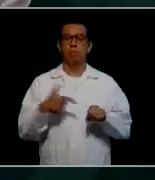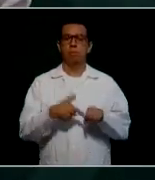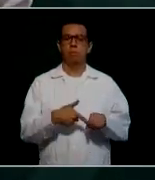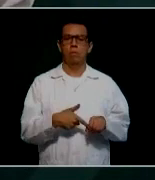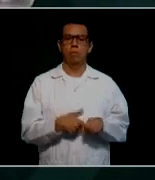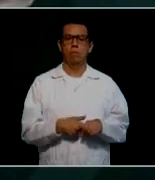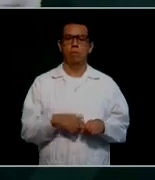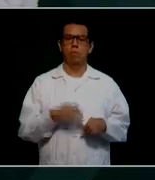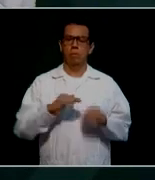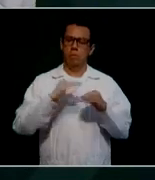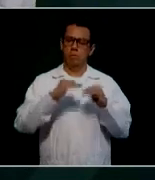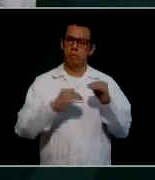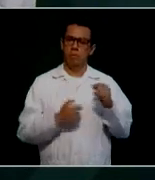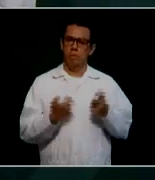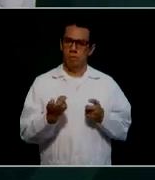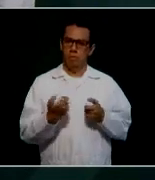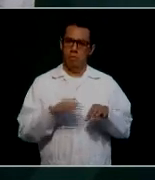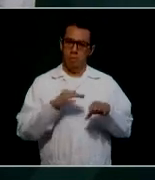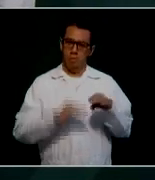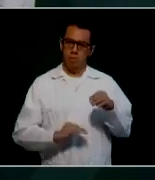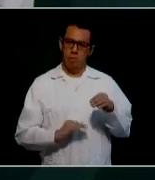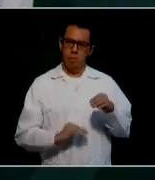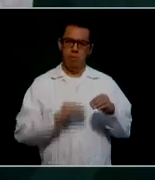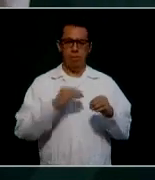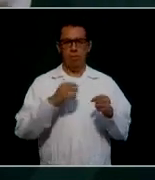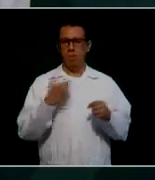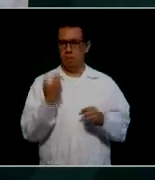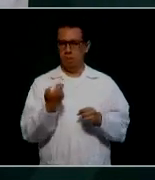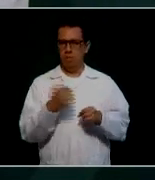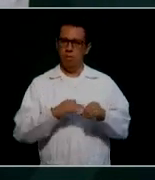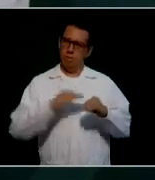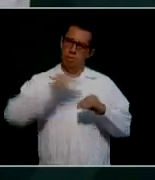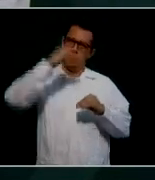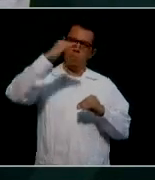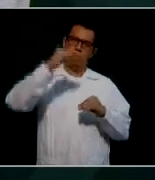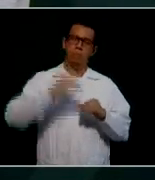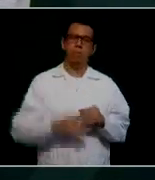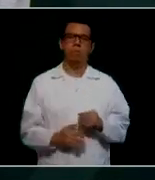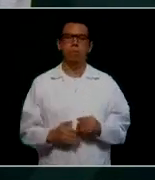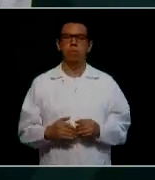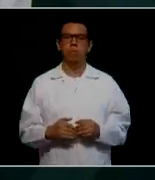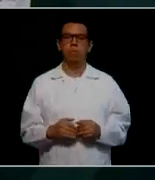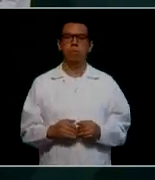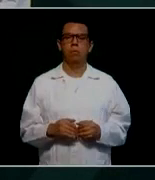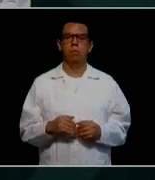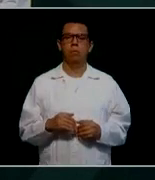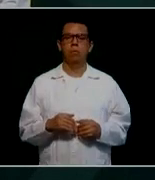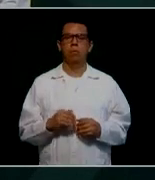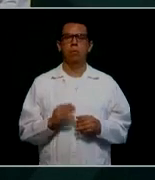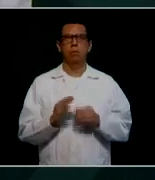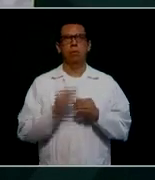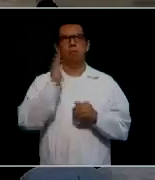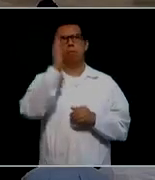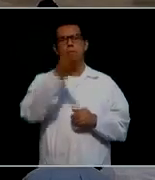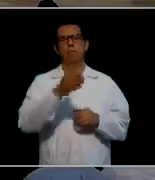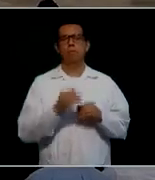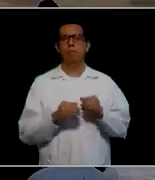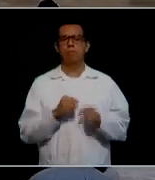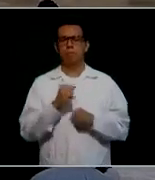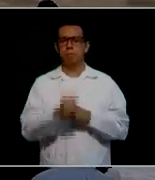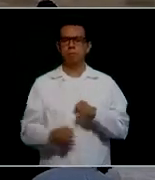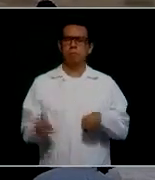más caro cada uno de los combustibles, como también en la próxima semana estaremos ya